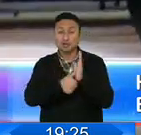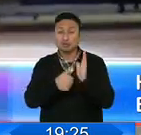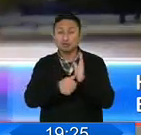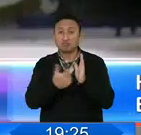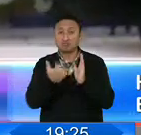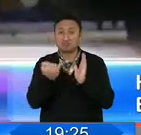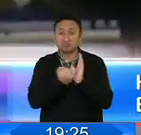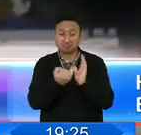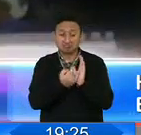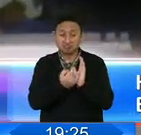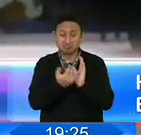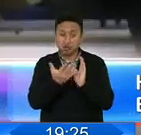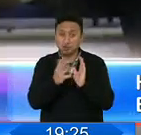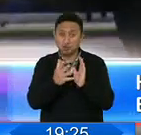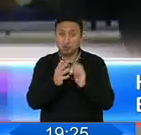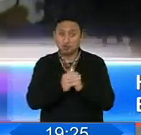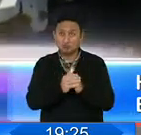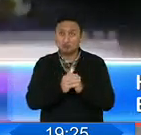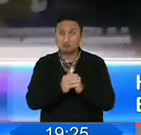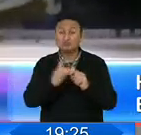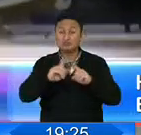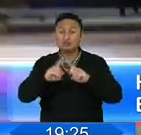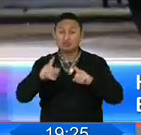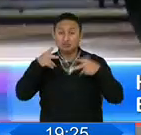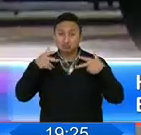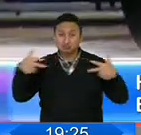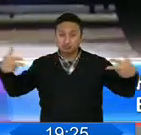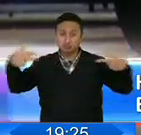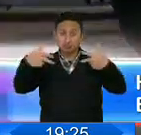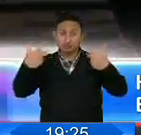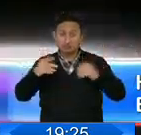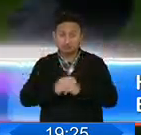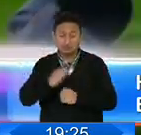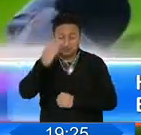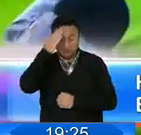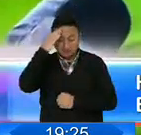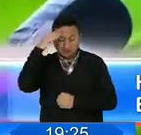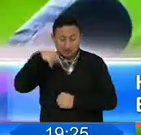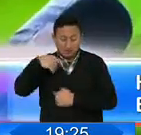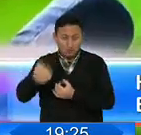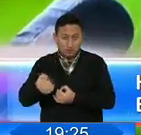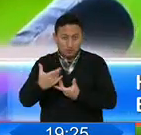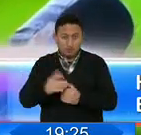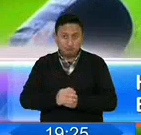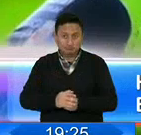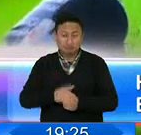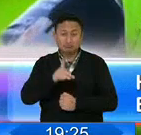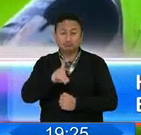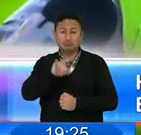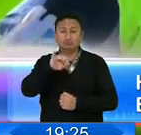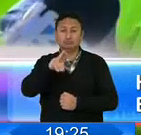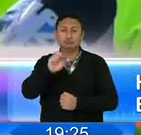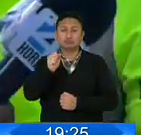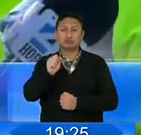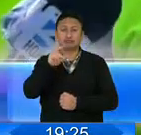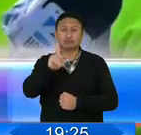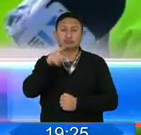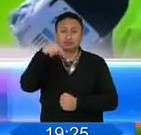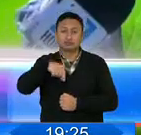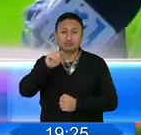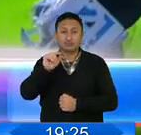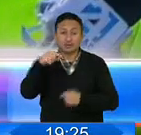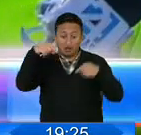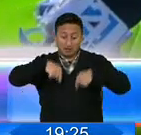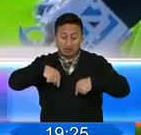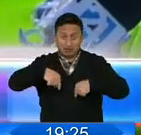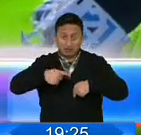estamos recabando información de las diferentes cámaras, tenemos ya información. Nosotros, de acuerdo a Dinacer, es una escena secundaria. O sea, no es que aquí